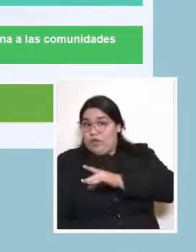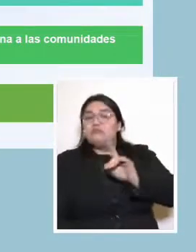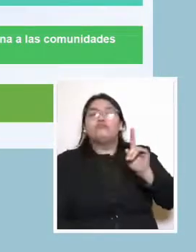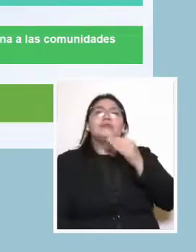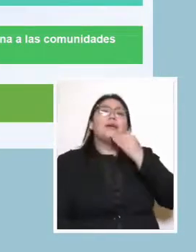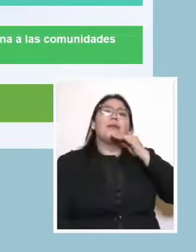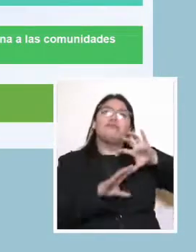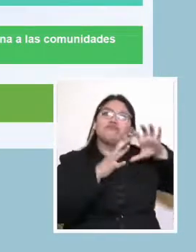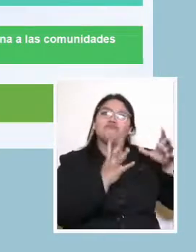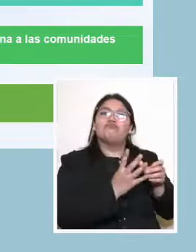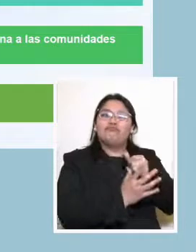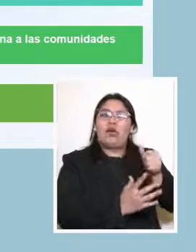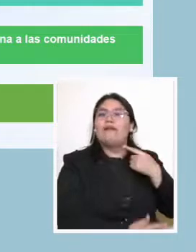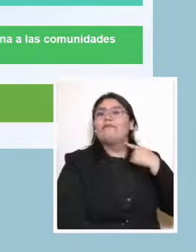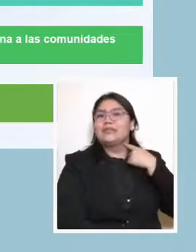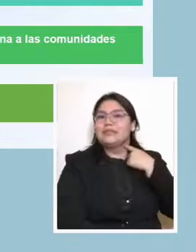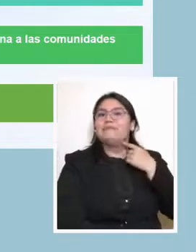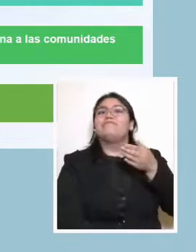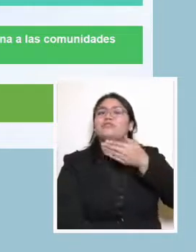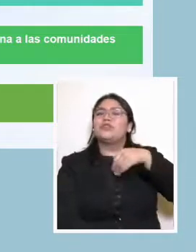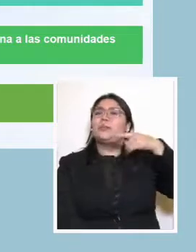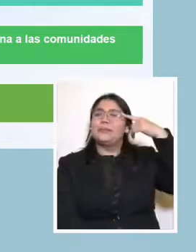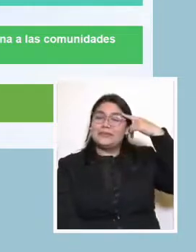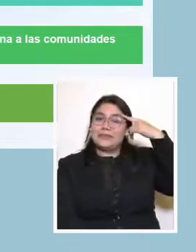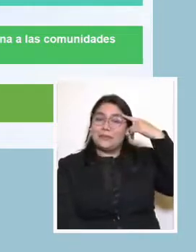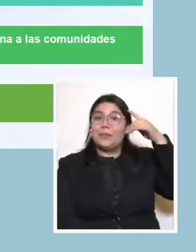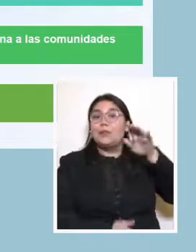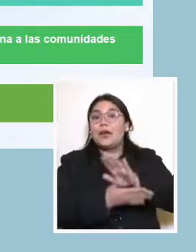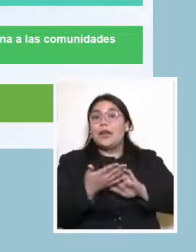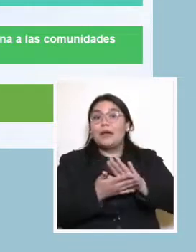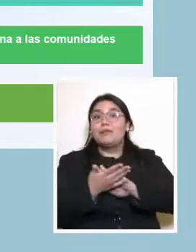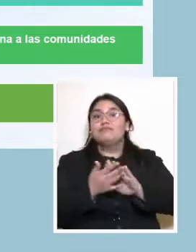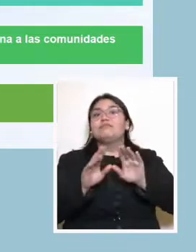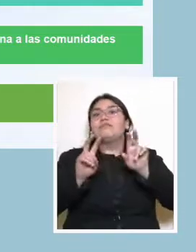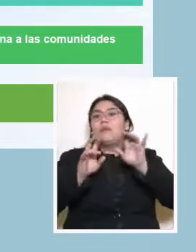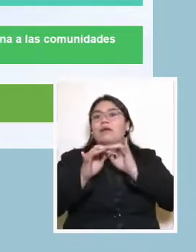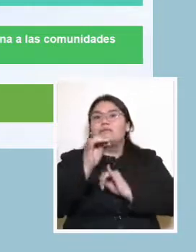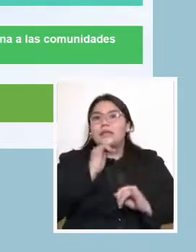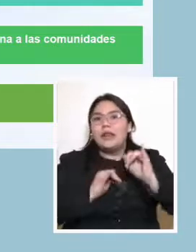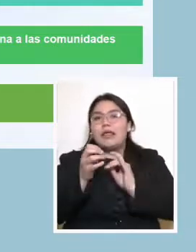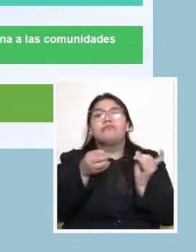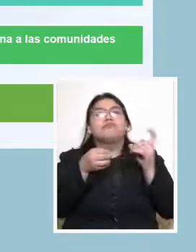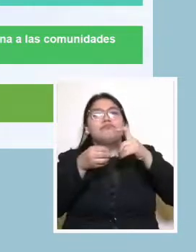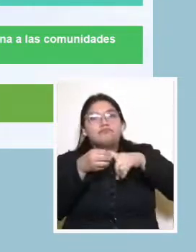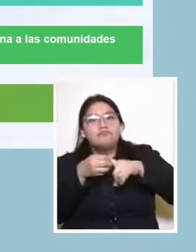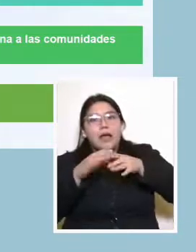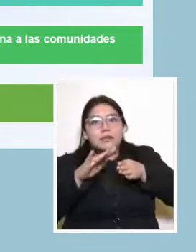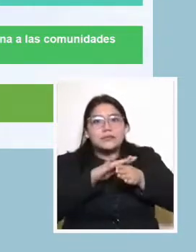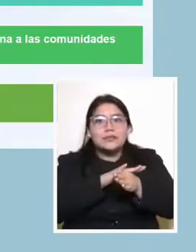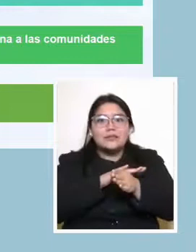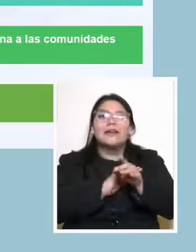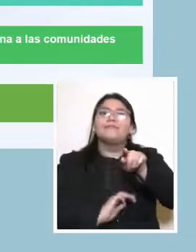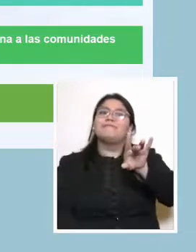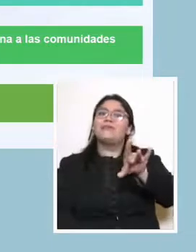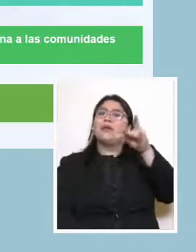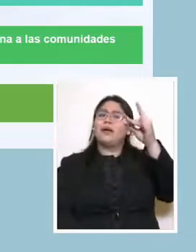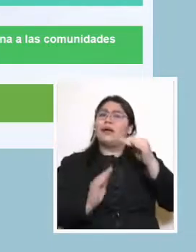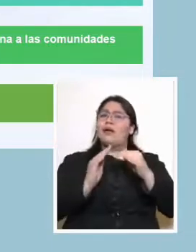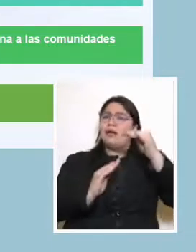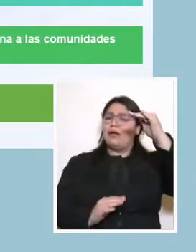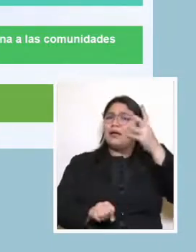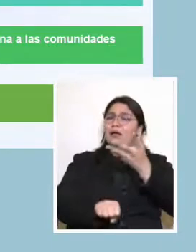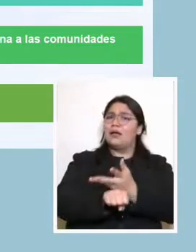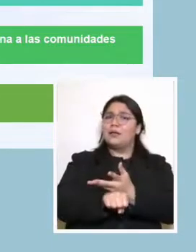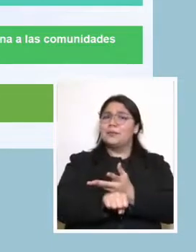pensamos exclusivamente, por ejemplo, en la conectividad y el equipamiento, pudimos ver, ¿no es cierto?, las brechas que había entre aquellos